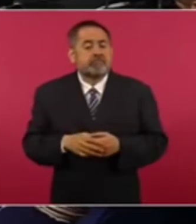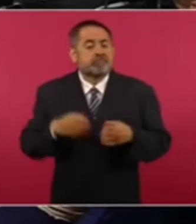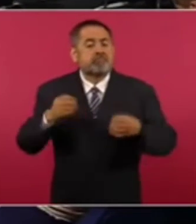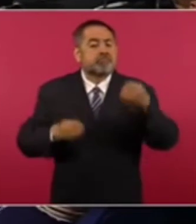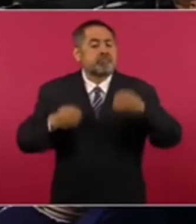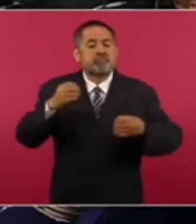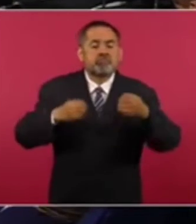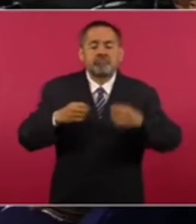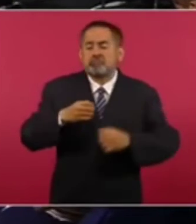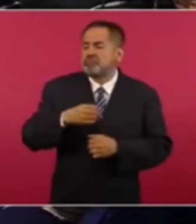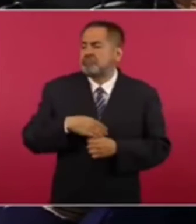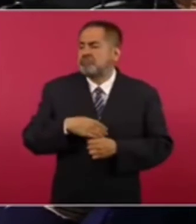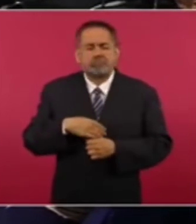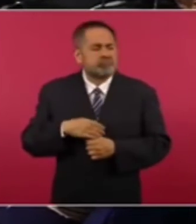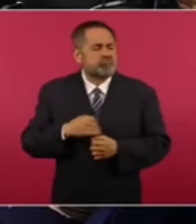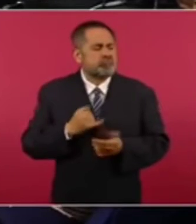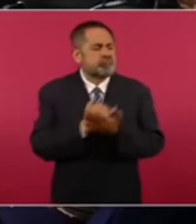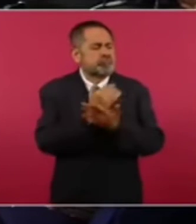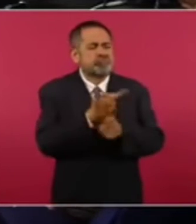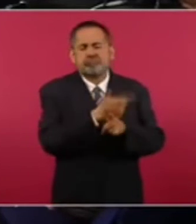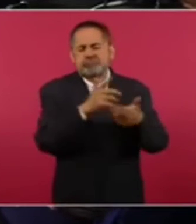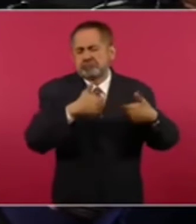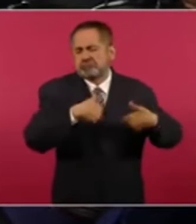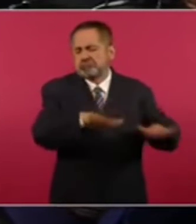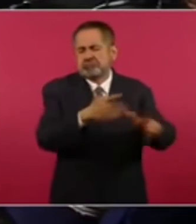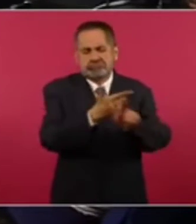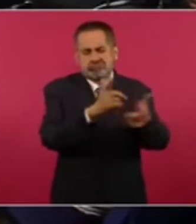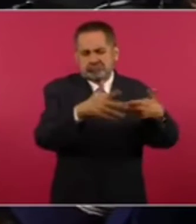decide un juez dejarlo en libertad.